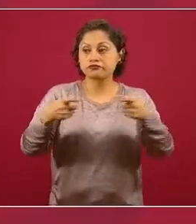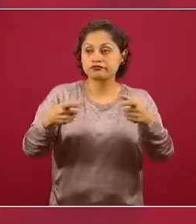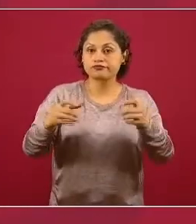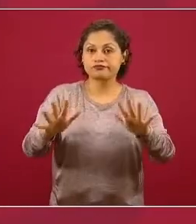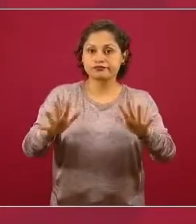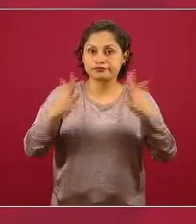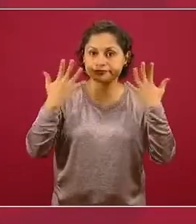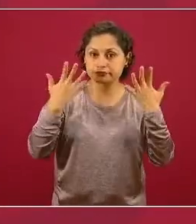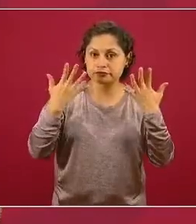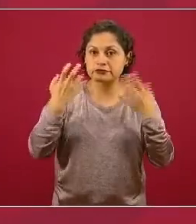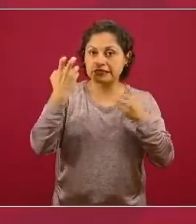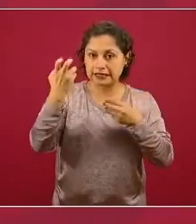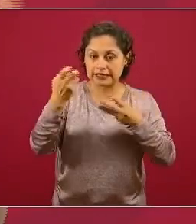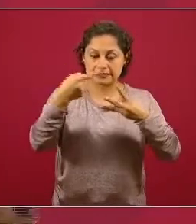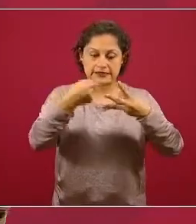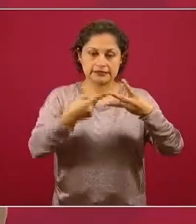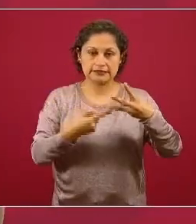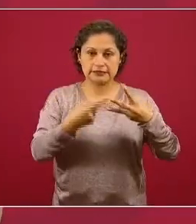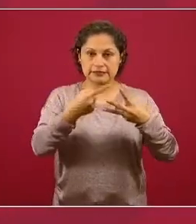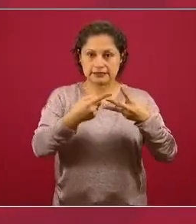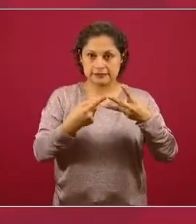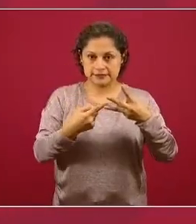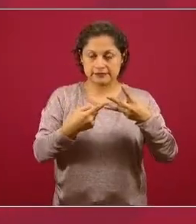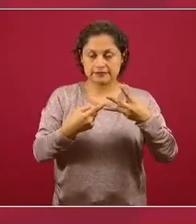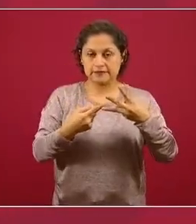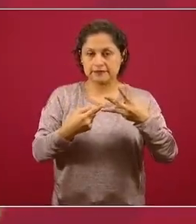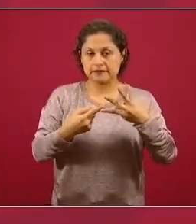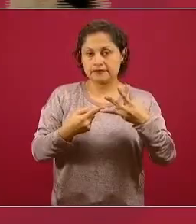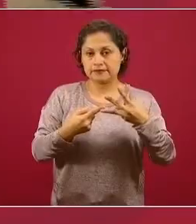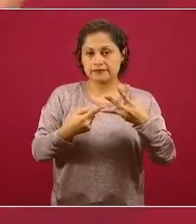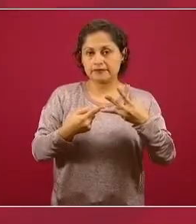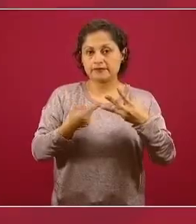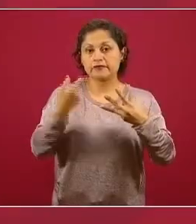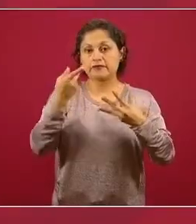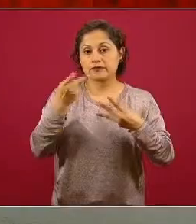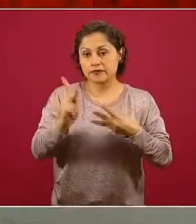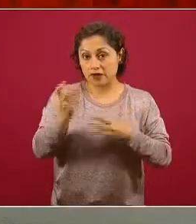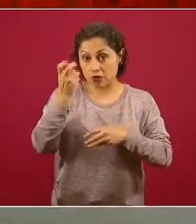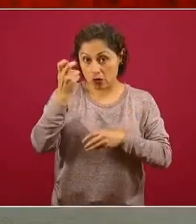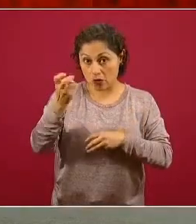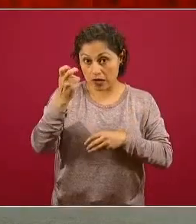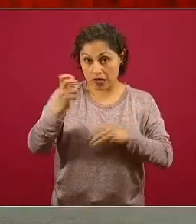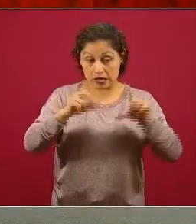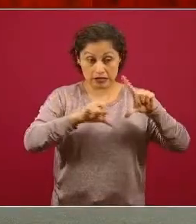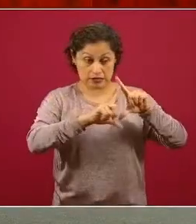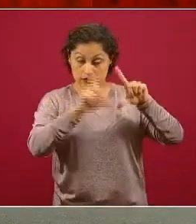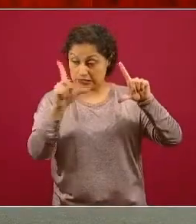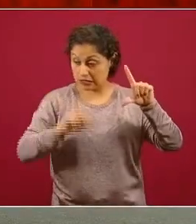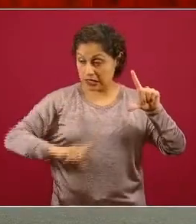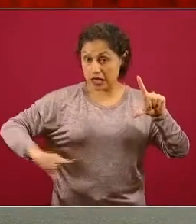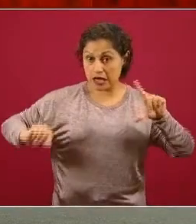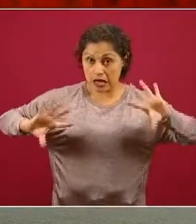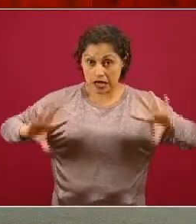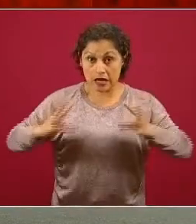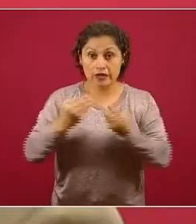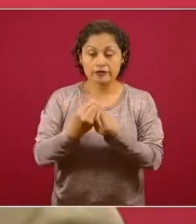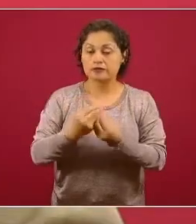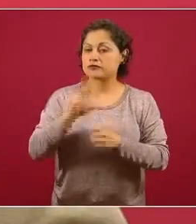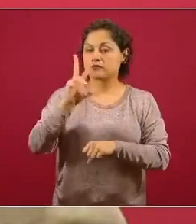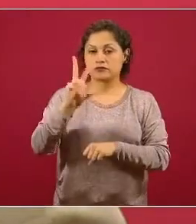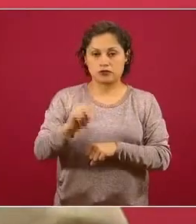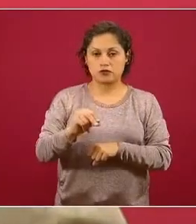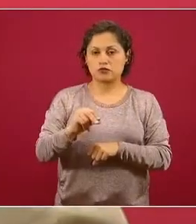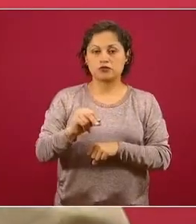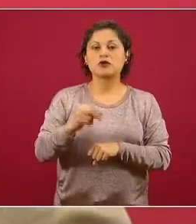estima de manera general la trayectoria, sino de manera específica en intervalos de